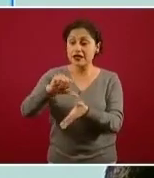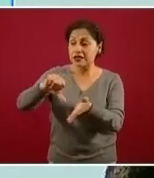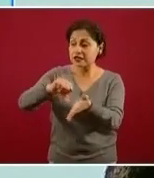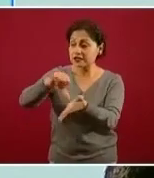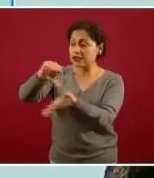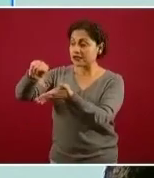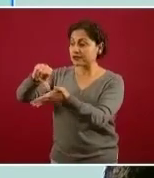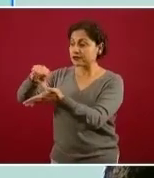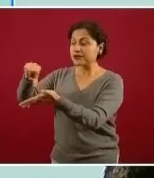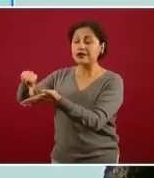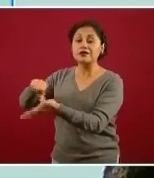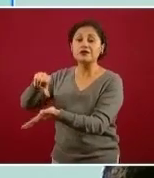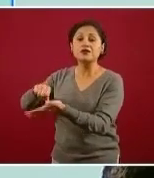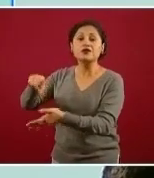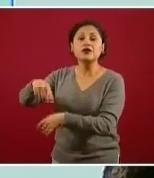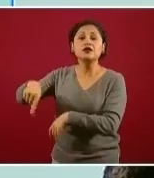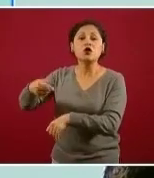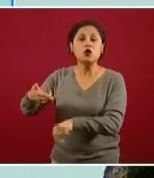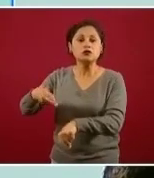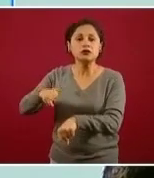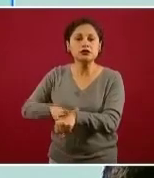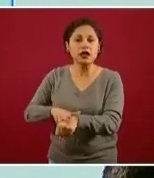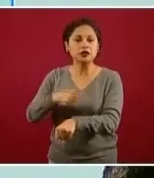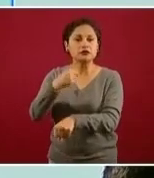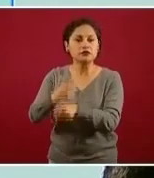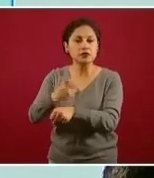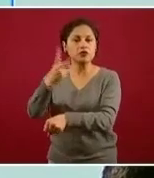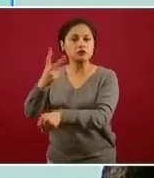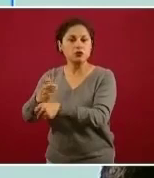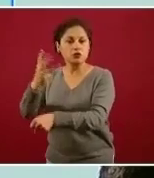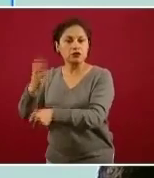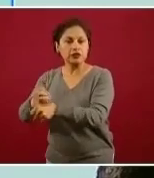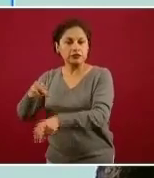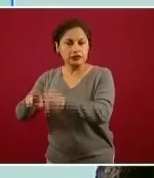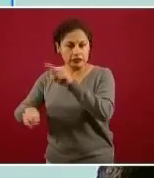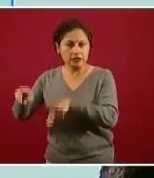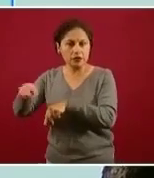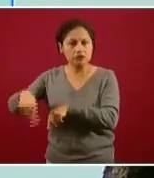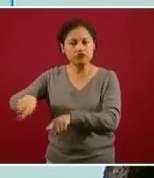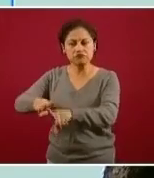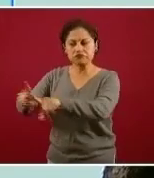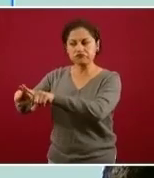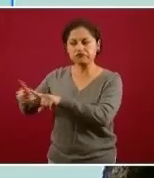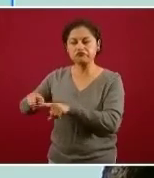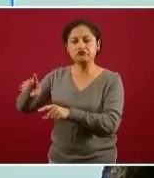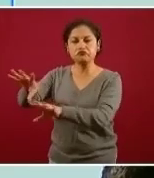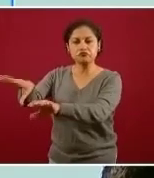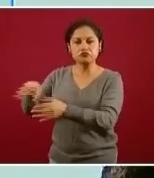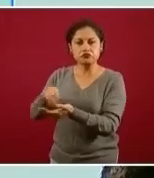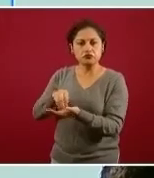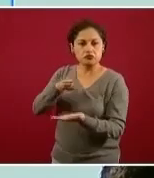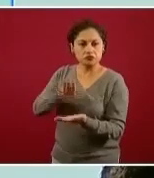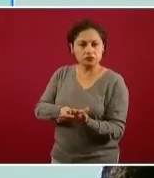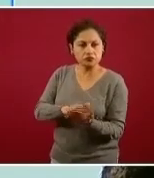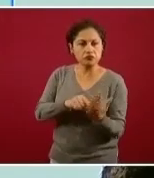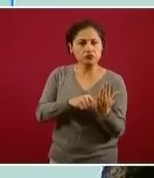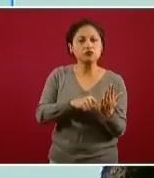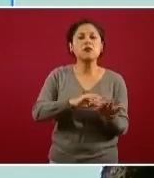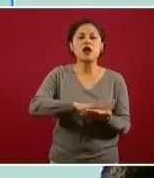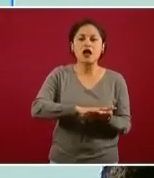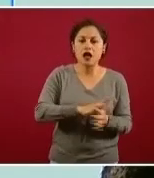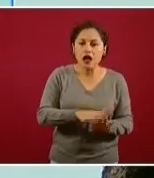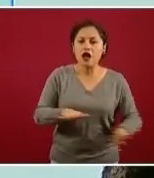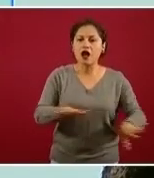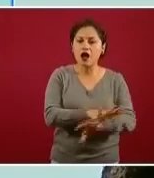de primero, segundo o tercer nivel, que representa la totalidad del Sistema Nacional de Salud y que están